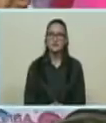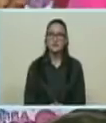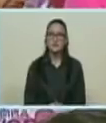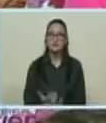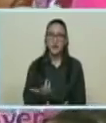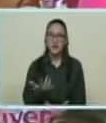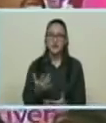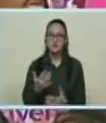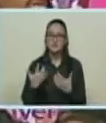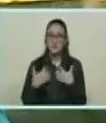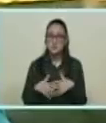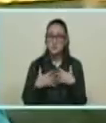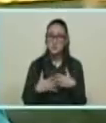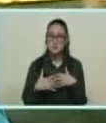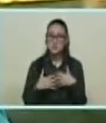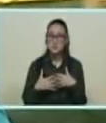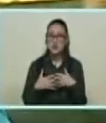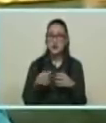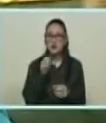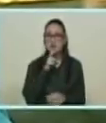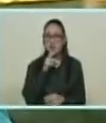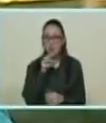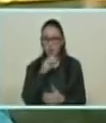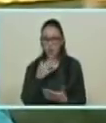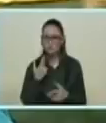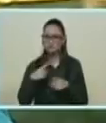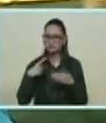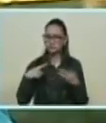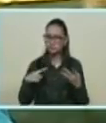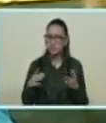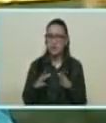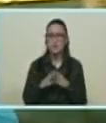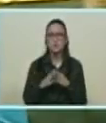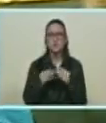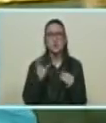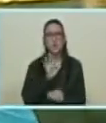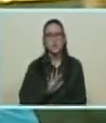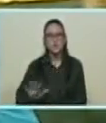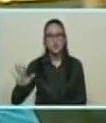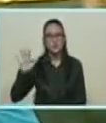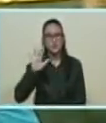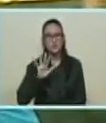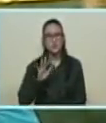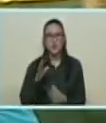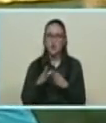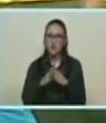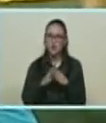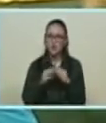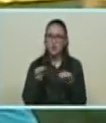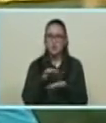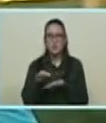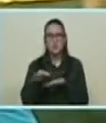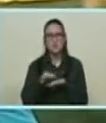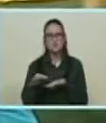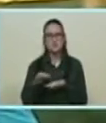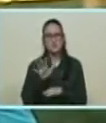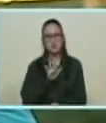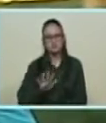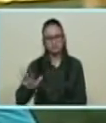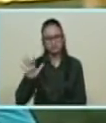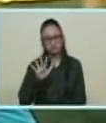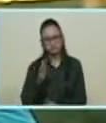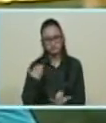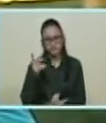montar granjas de minería de criptomonedas en todos los estados y en todos los municipios del país,